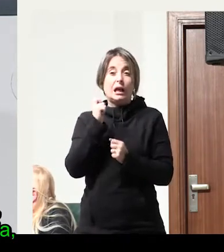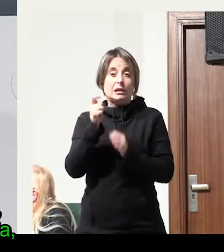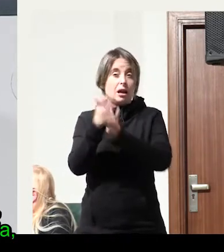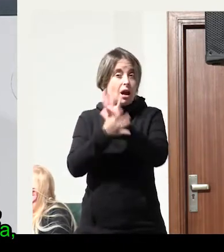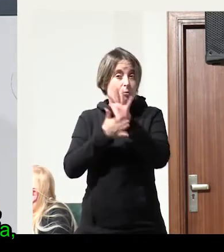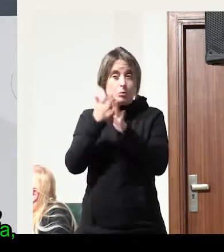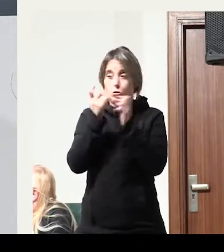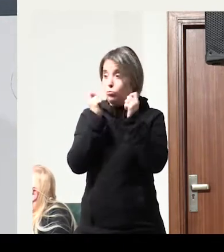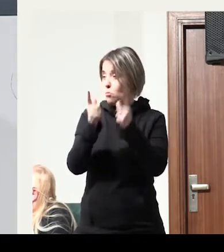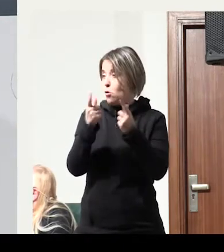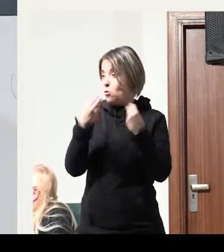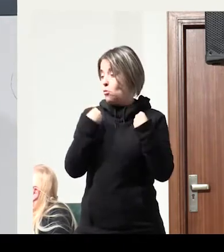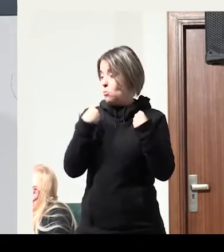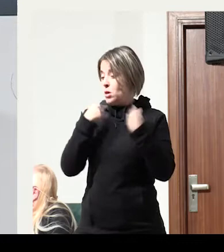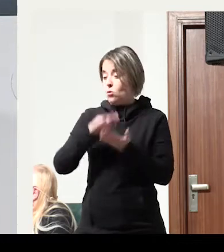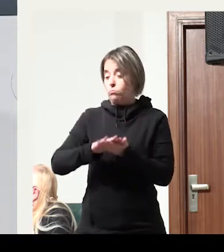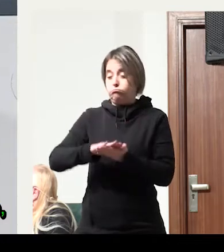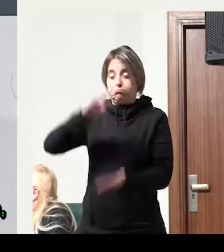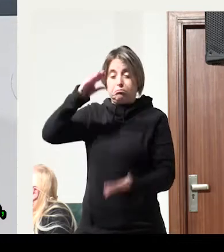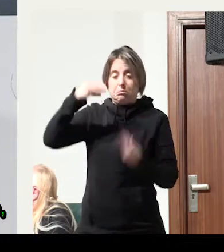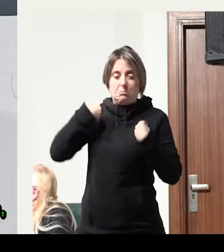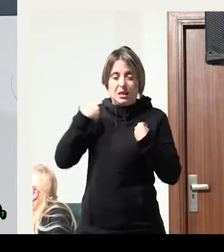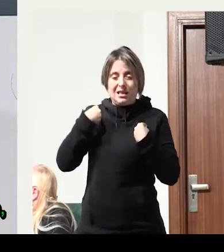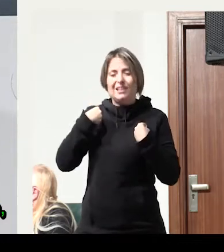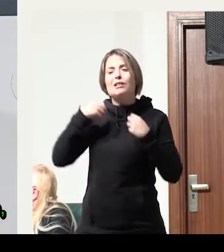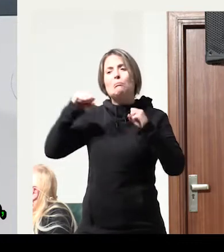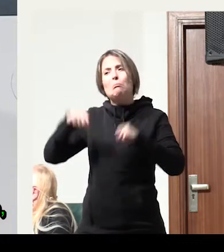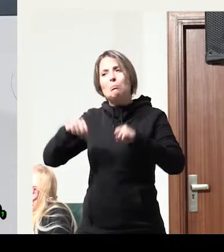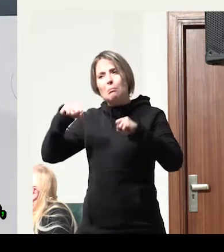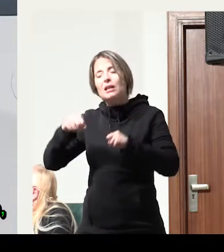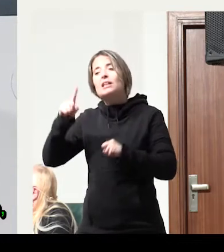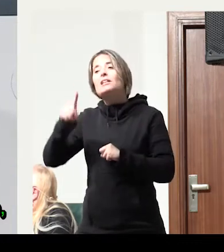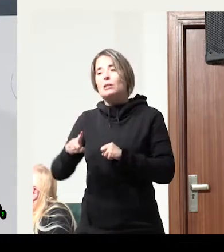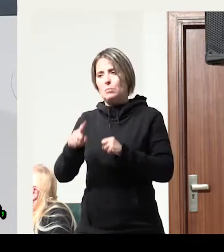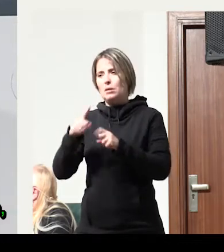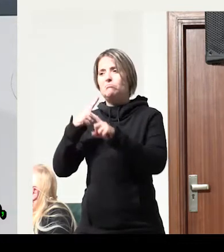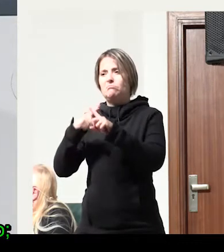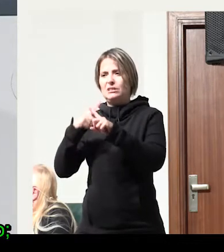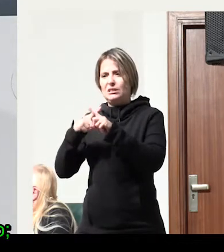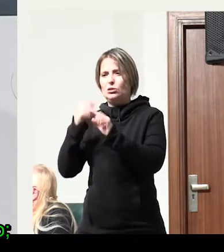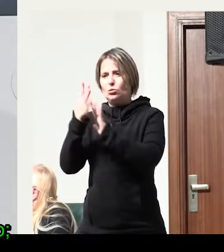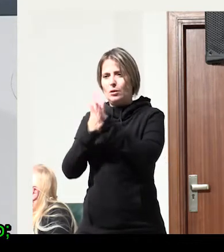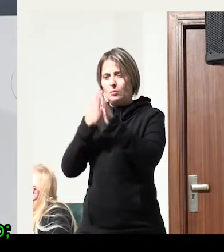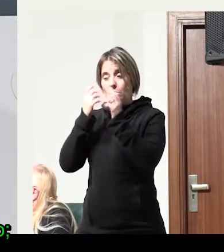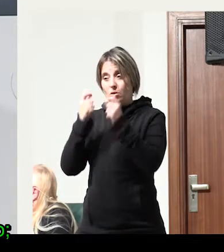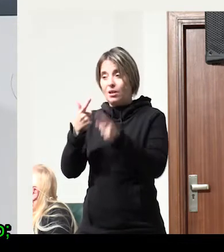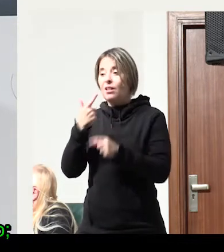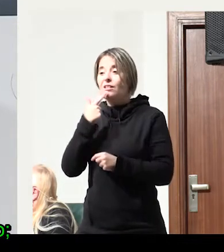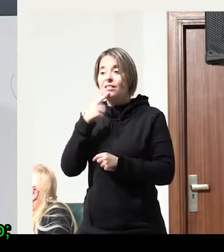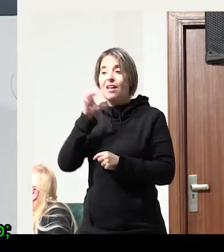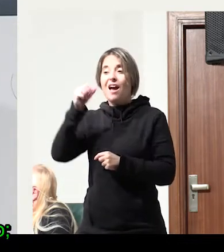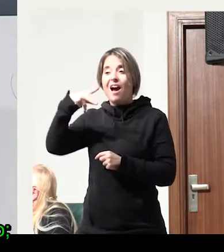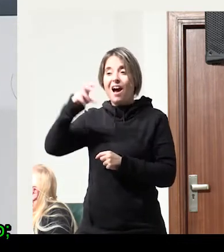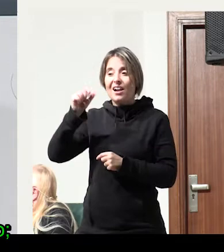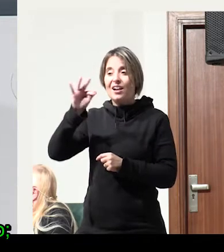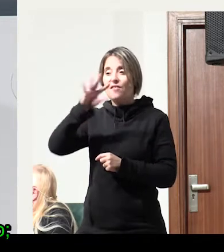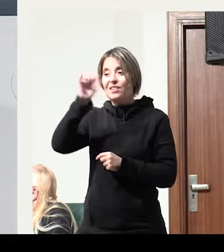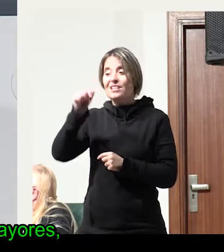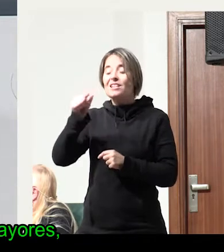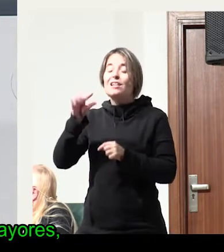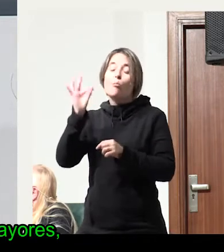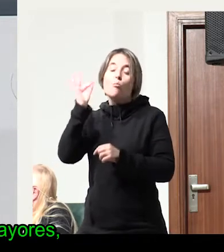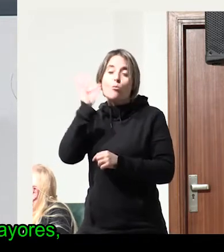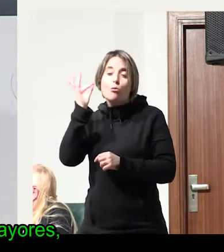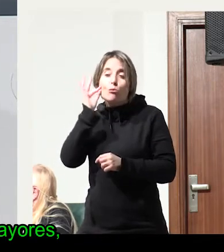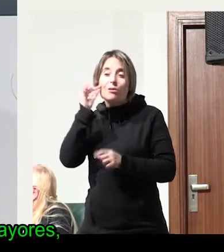vida, a lo largo de la vida, y en la vejez también. Ana Freixas precisamente dice que la sexualidad de las mujeres mayores es el secreto mejor guardado, que